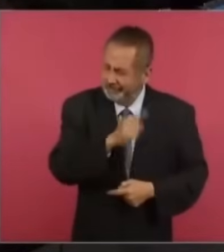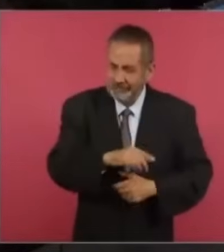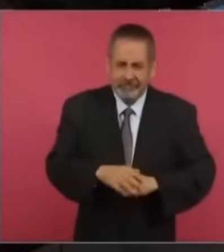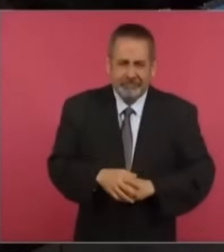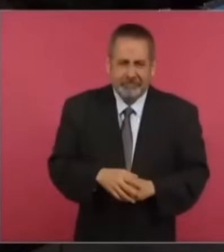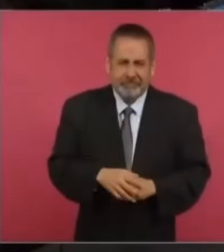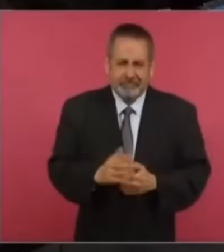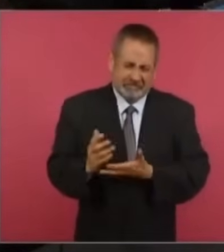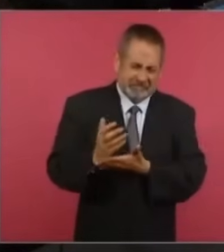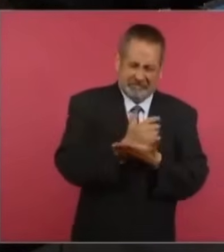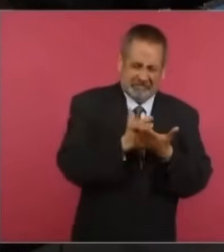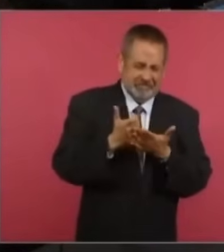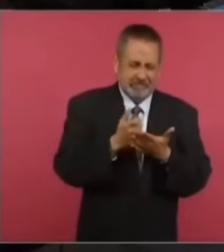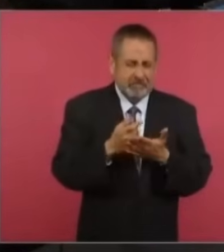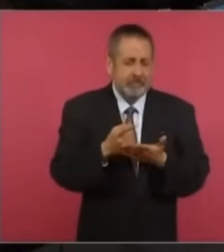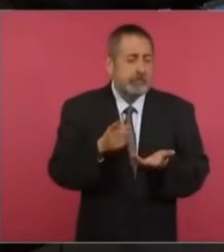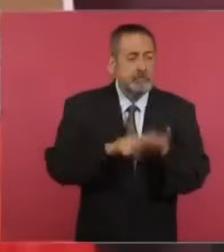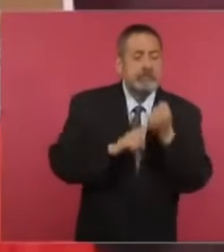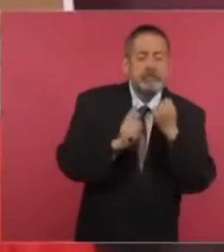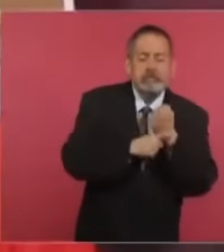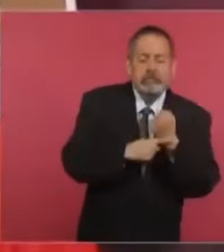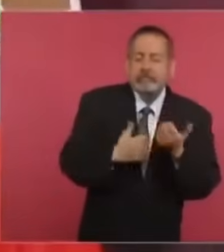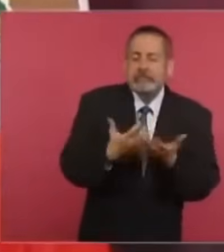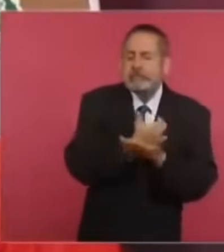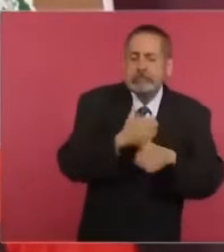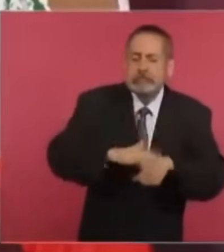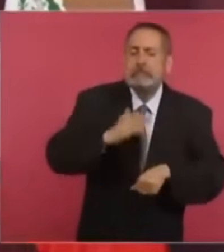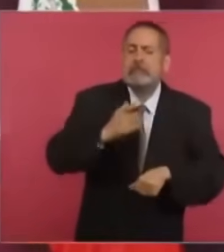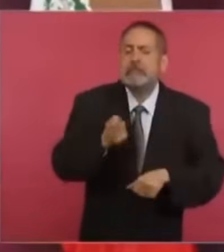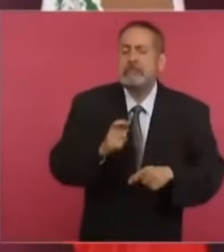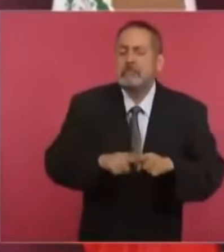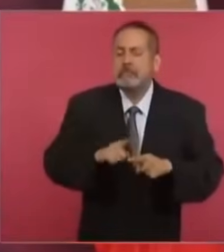ni con esos sueldos. Bueno, pero aparte de eso,